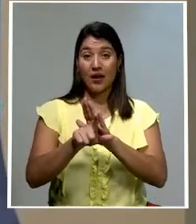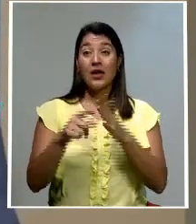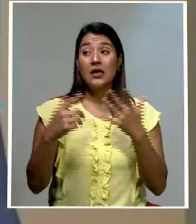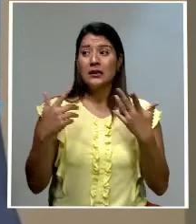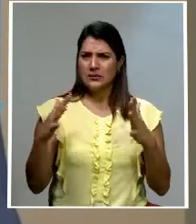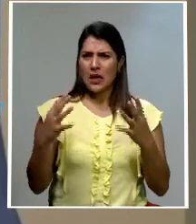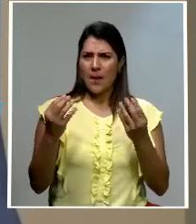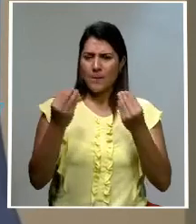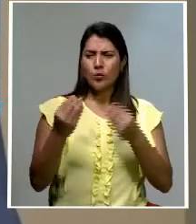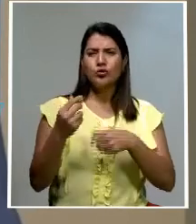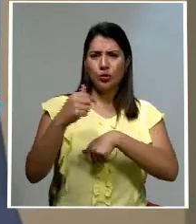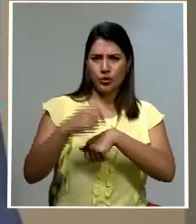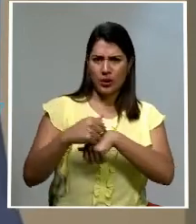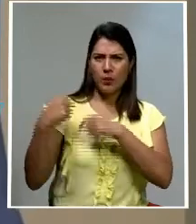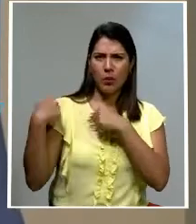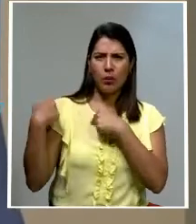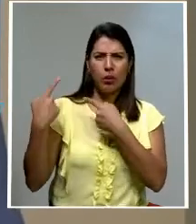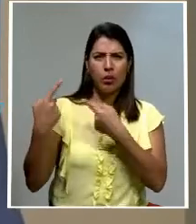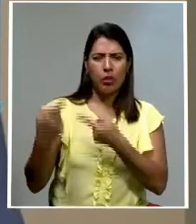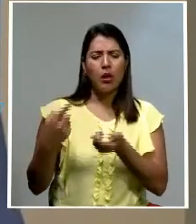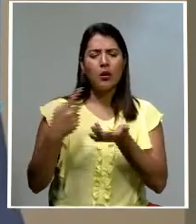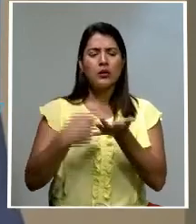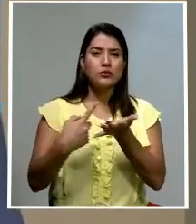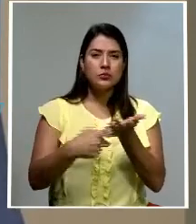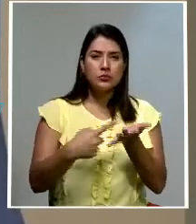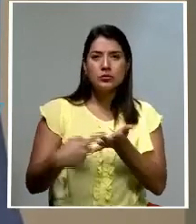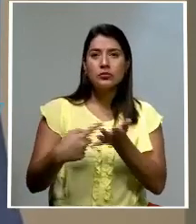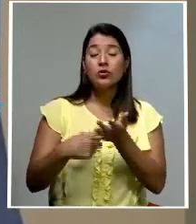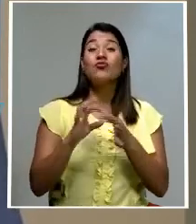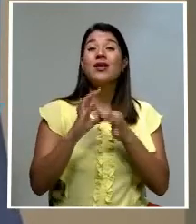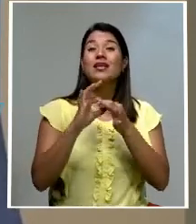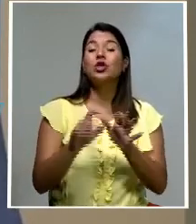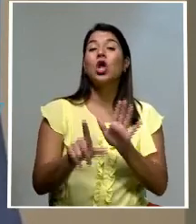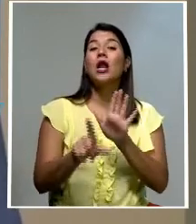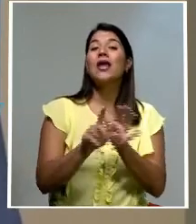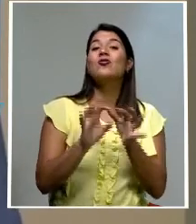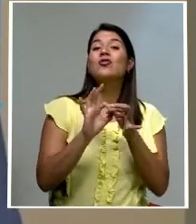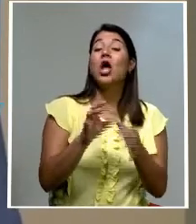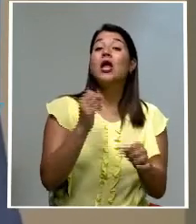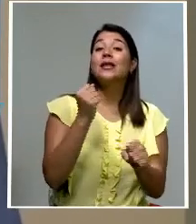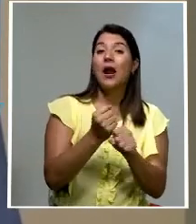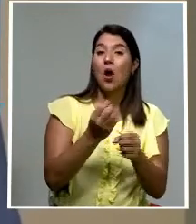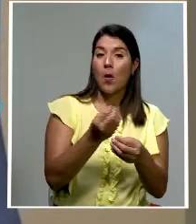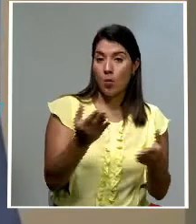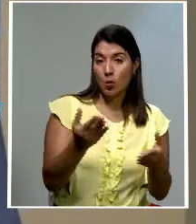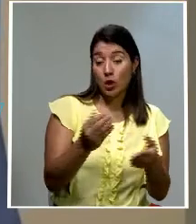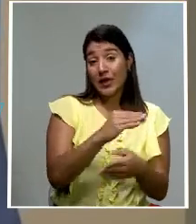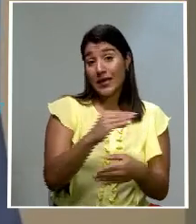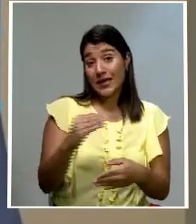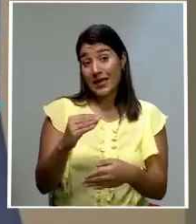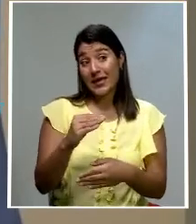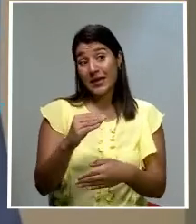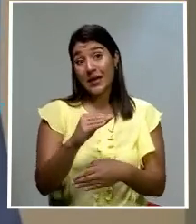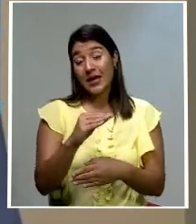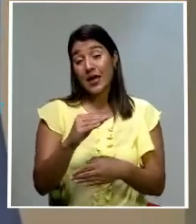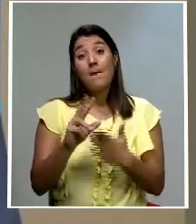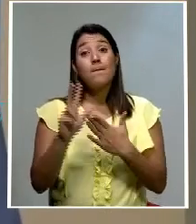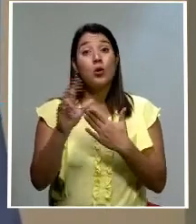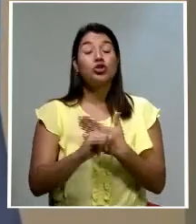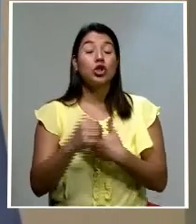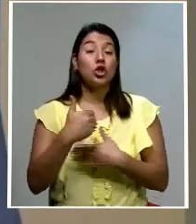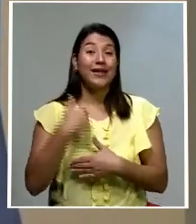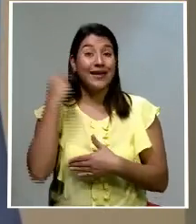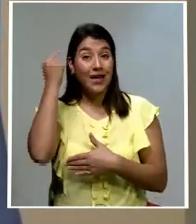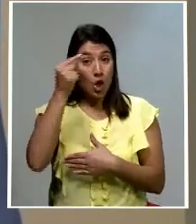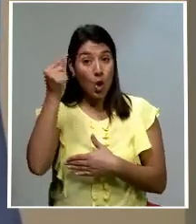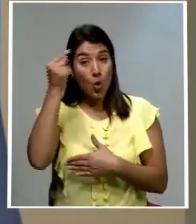ya bastante tiempo se ha venido hablando del tema de la Ley de Empleo Público y por supuesto de los proyectos que tiene el gobierno en